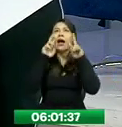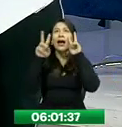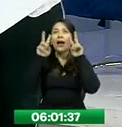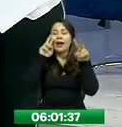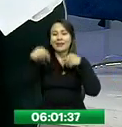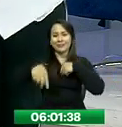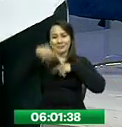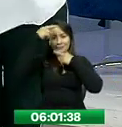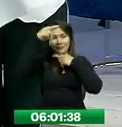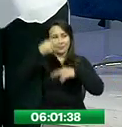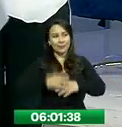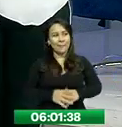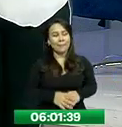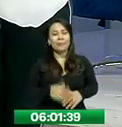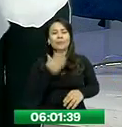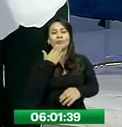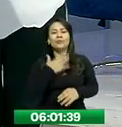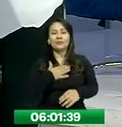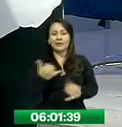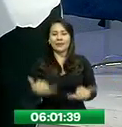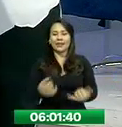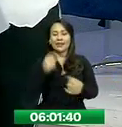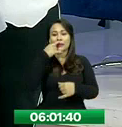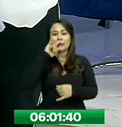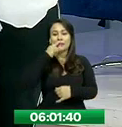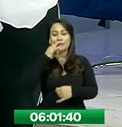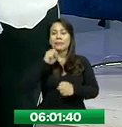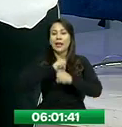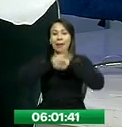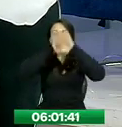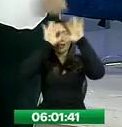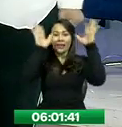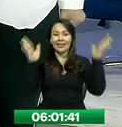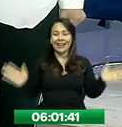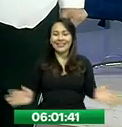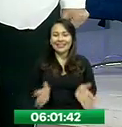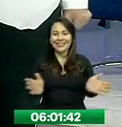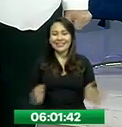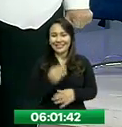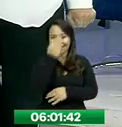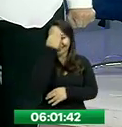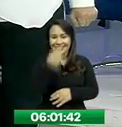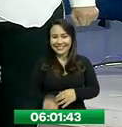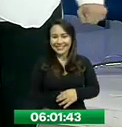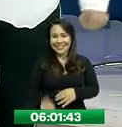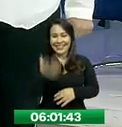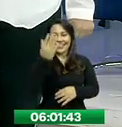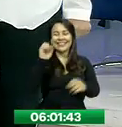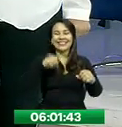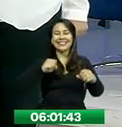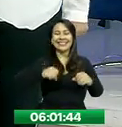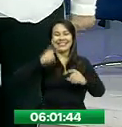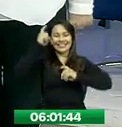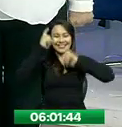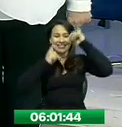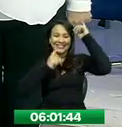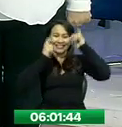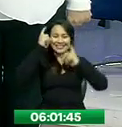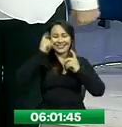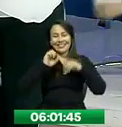más y mejor, mi querida Luisa. Oye, ¿y cómo habrán amanecido los chicos con su ánimo? Niños, buenos días. ¿Cómo están?